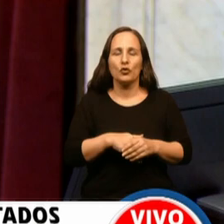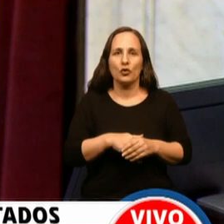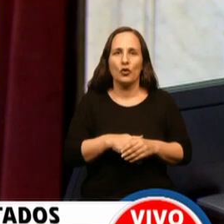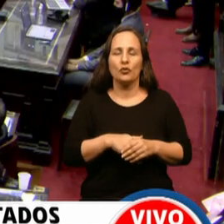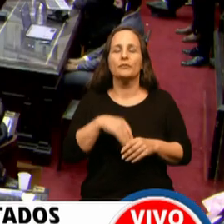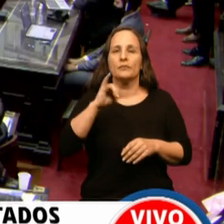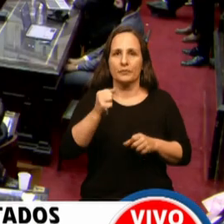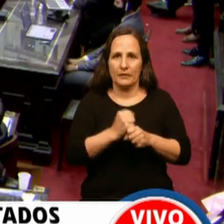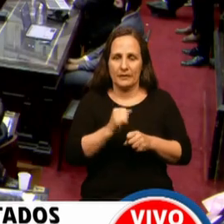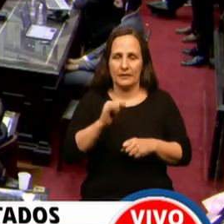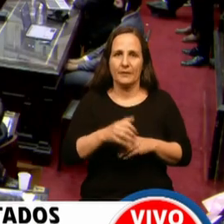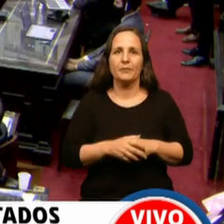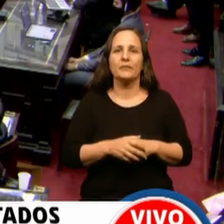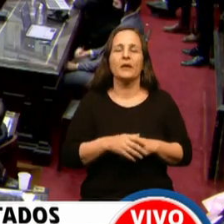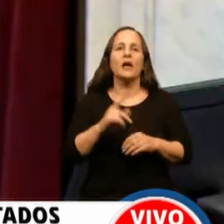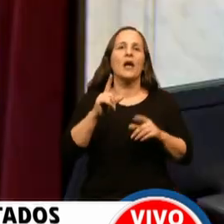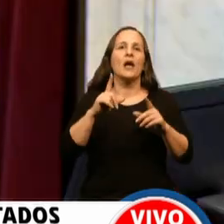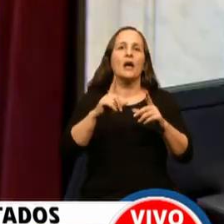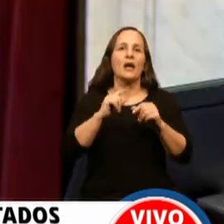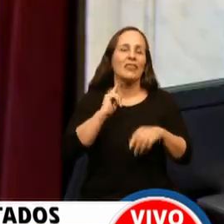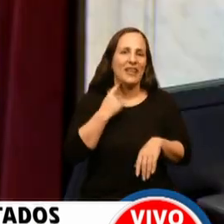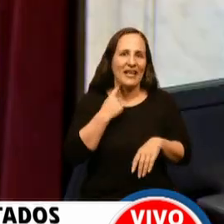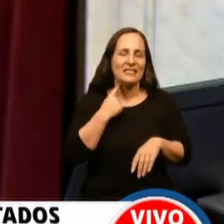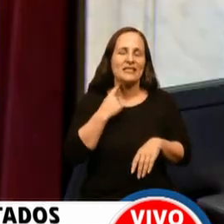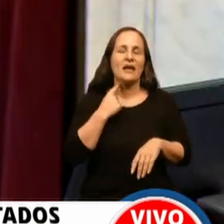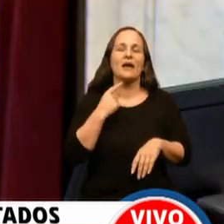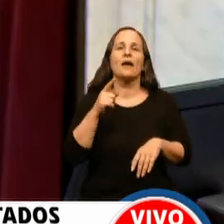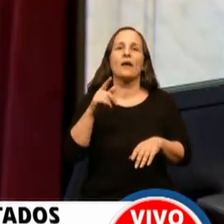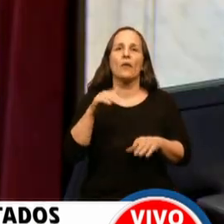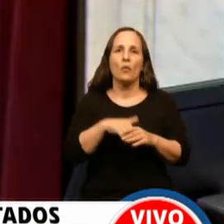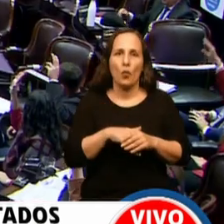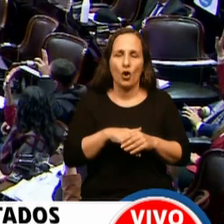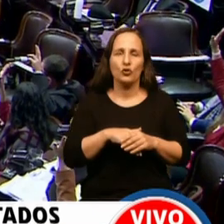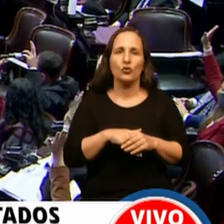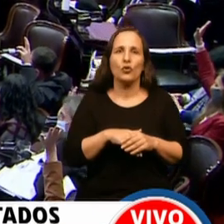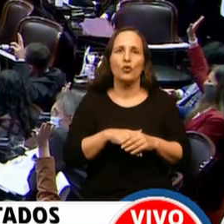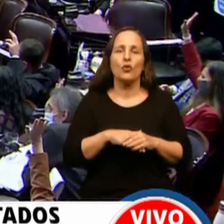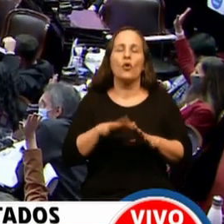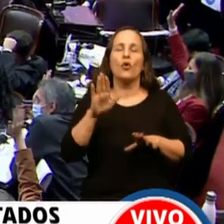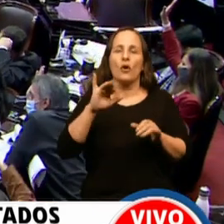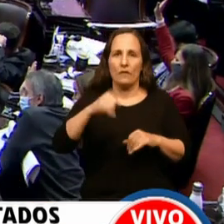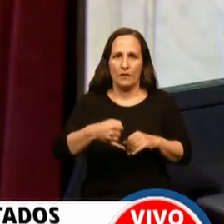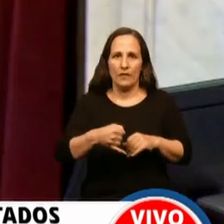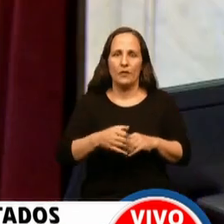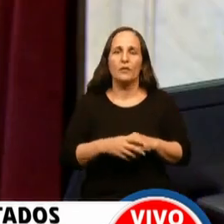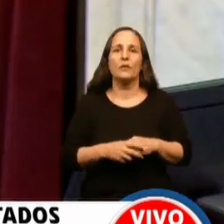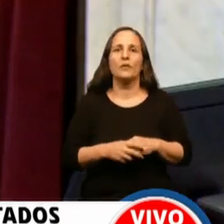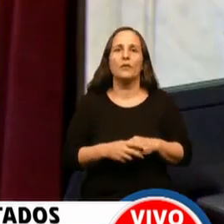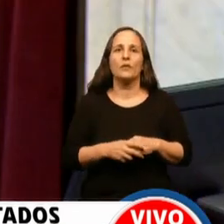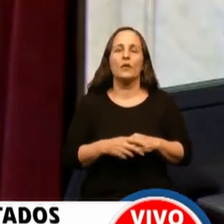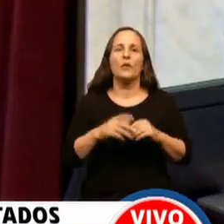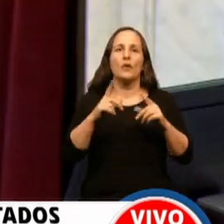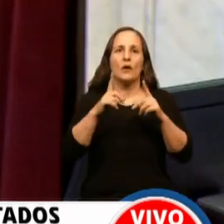resulta afirmativo artículo 13 sírvase marcar su voto resulta afirmativo